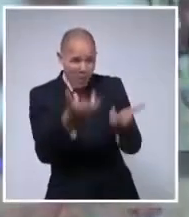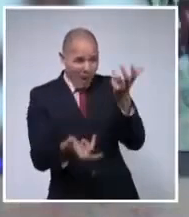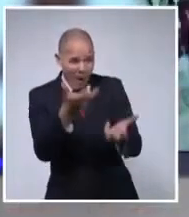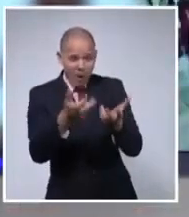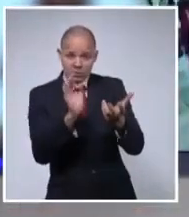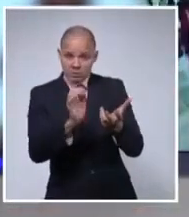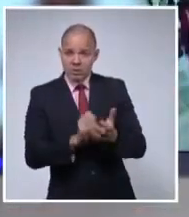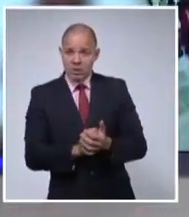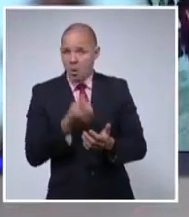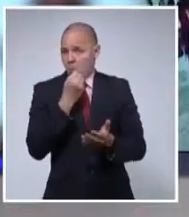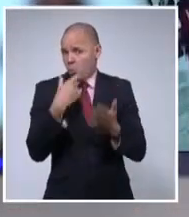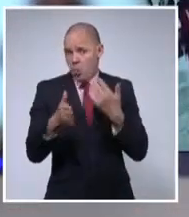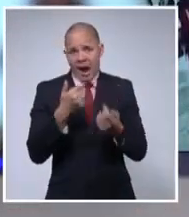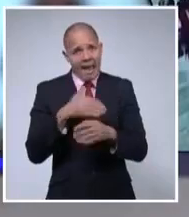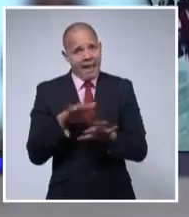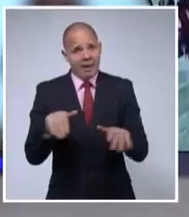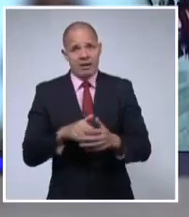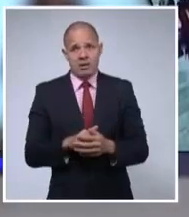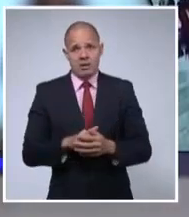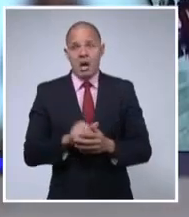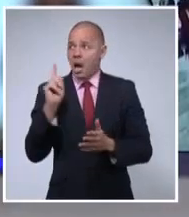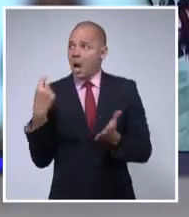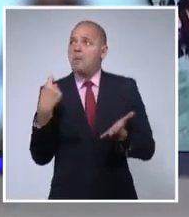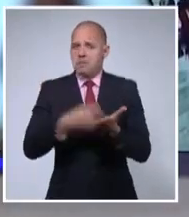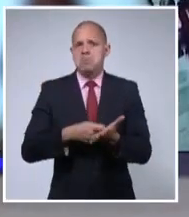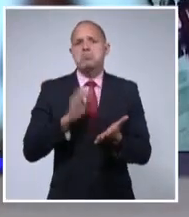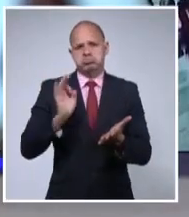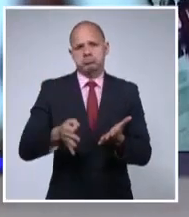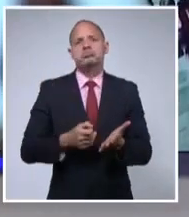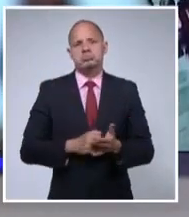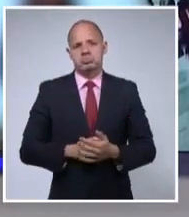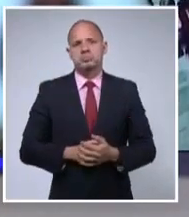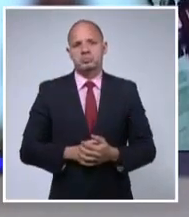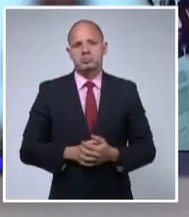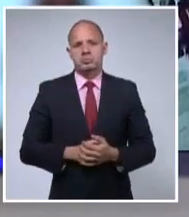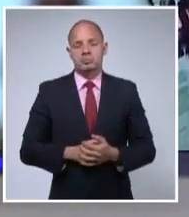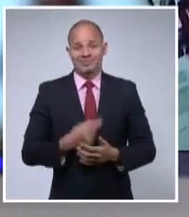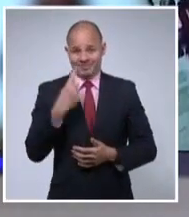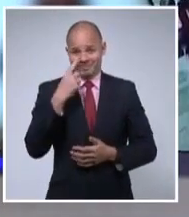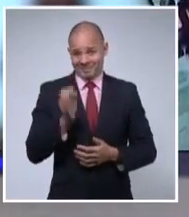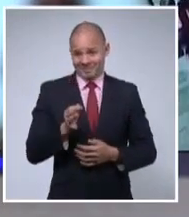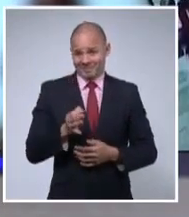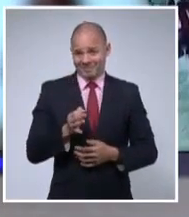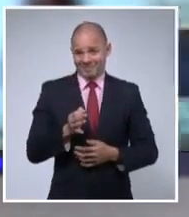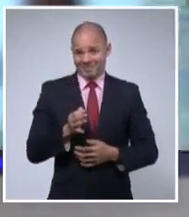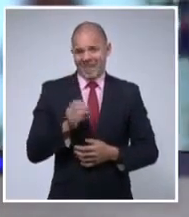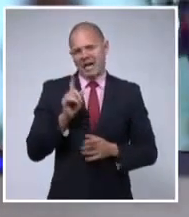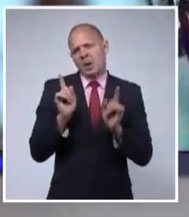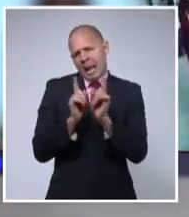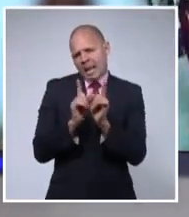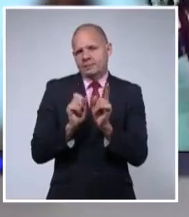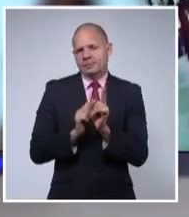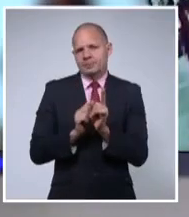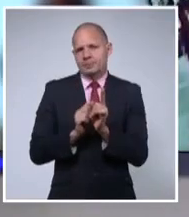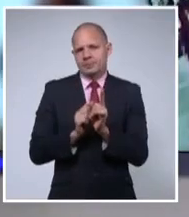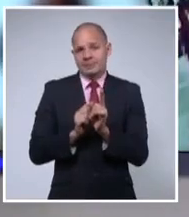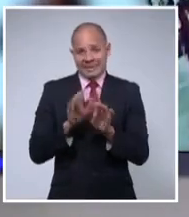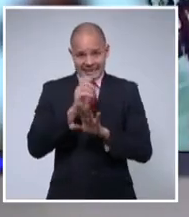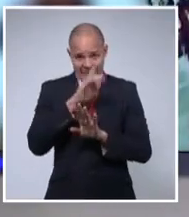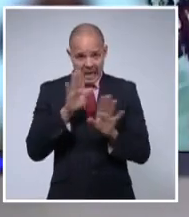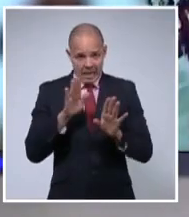Él me recargó mi teléfono. ¿Qué es para darle candela a lo mismo que una escuela? Escuchen, esto es un fragmento. ¿Qué pasó después? Miren